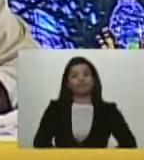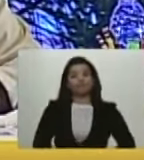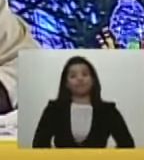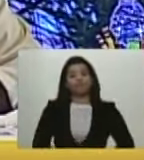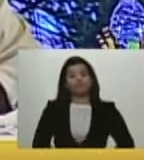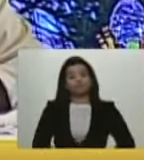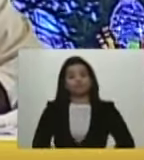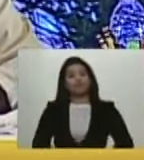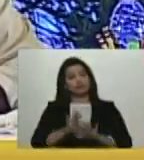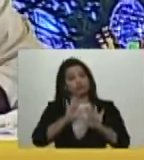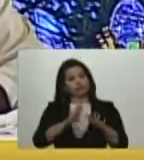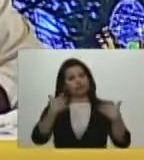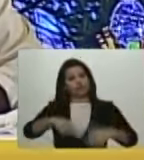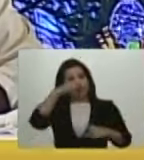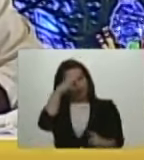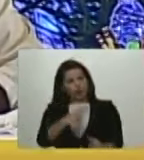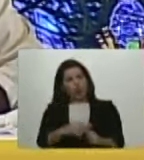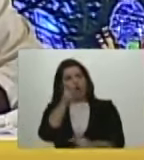Muestra de dignidad,